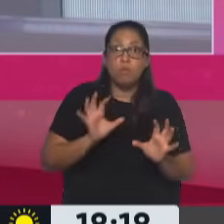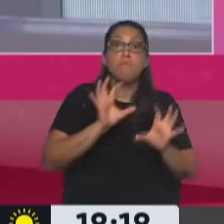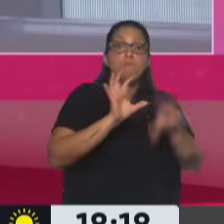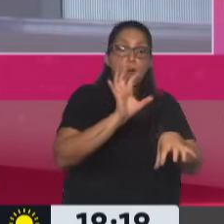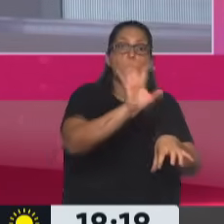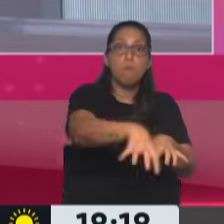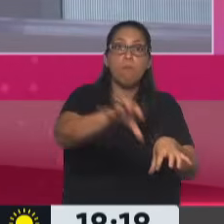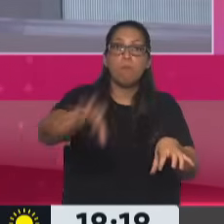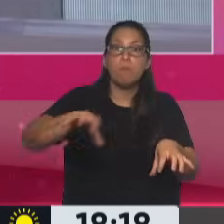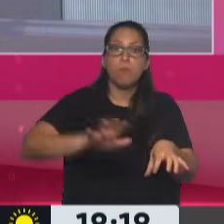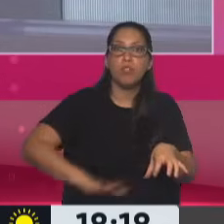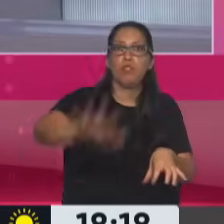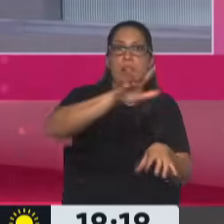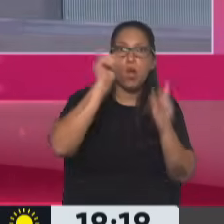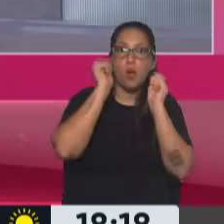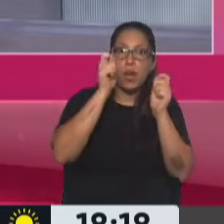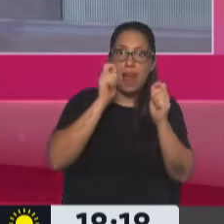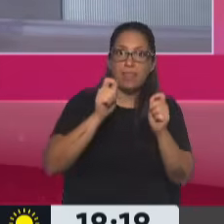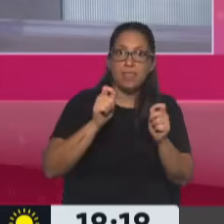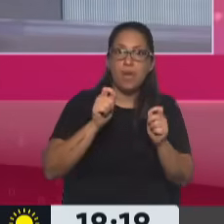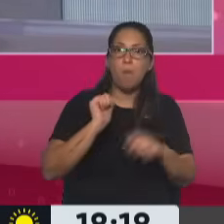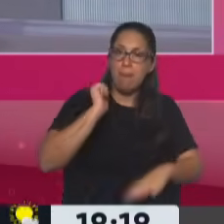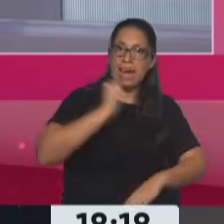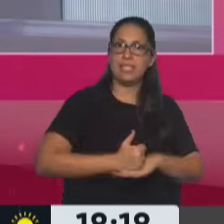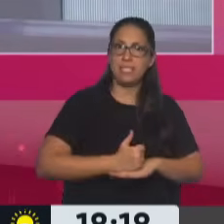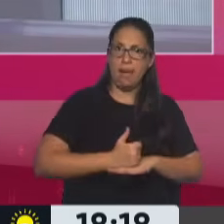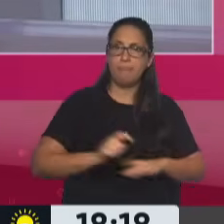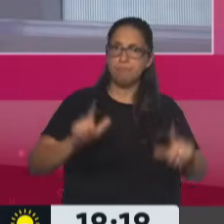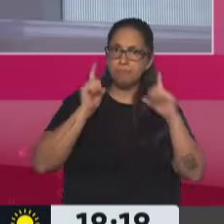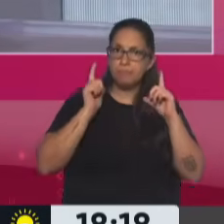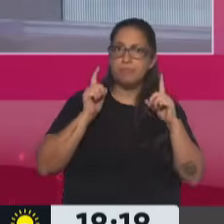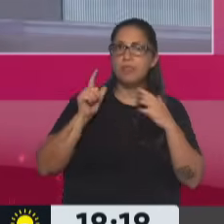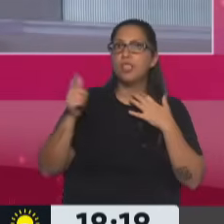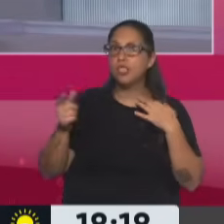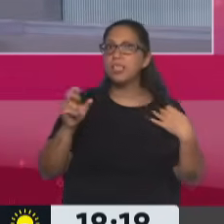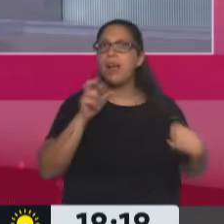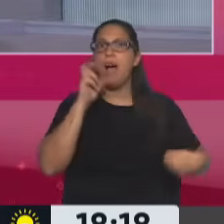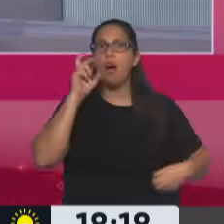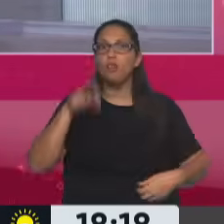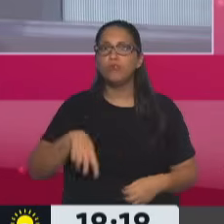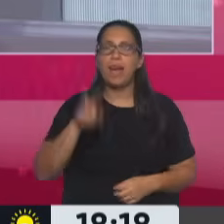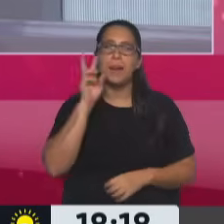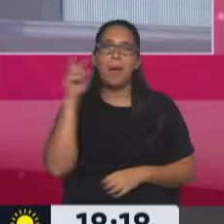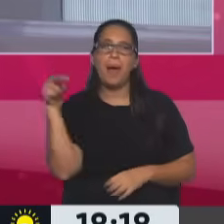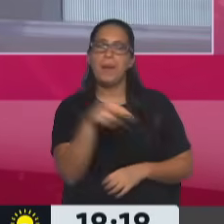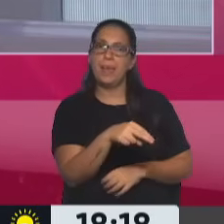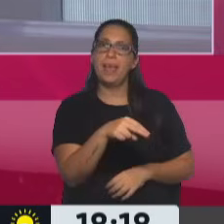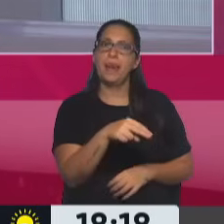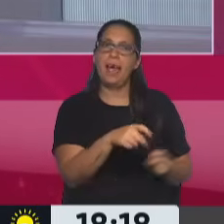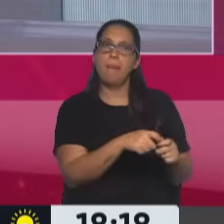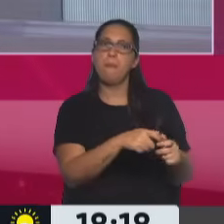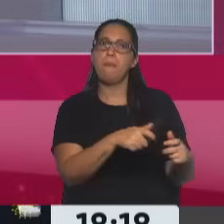2, que la OTAN destaque efectivamente, como lo está haciendo en los países bálticos,